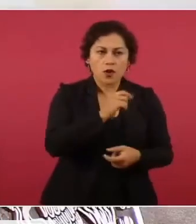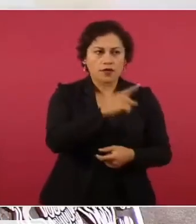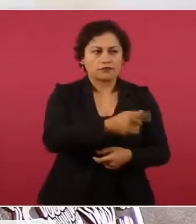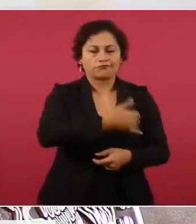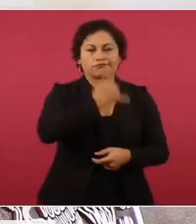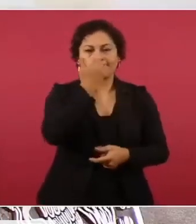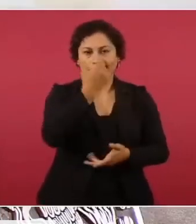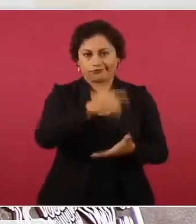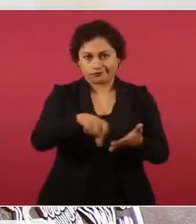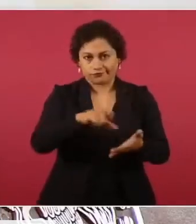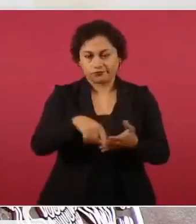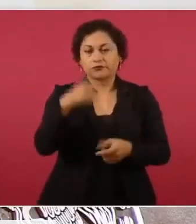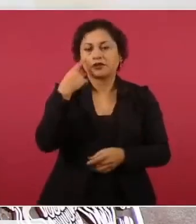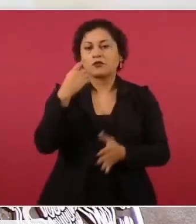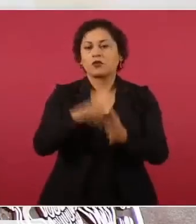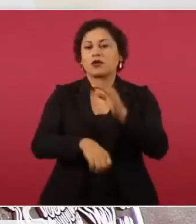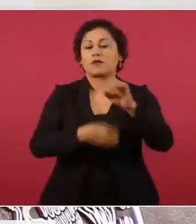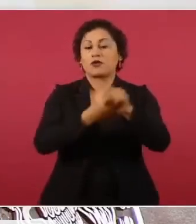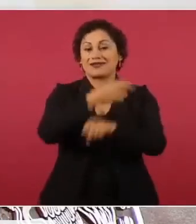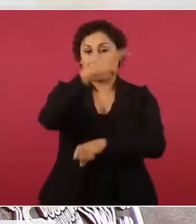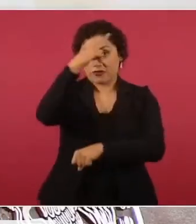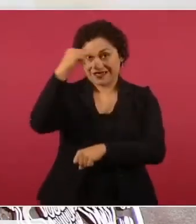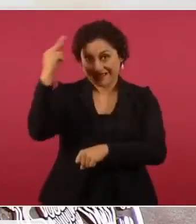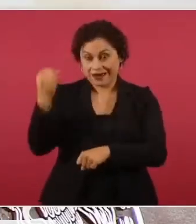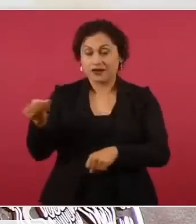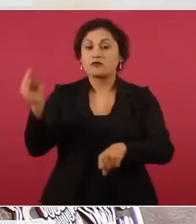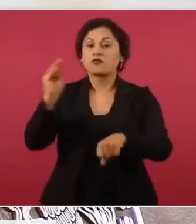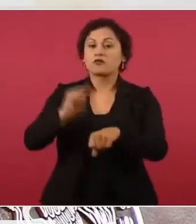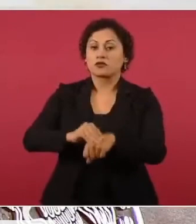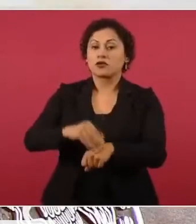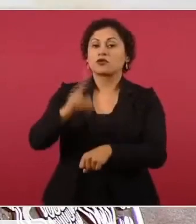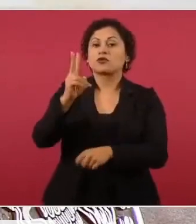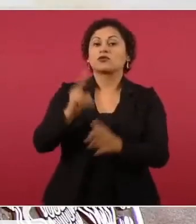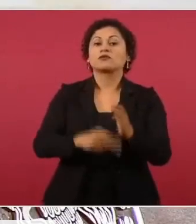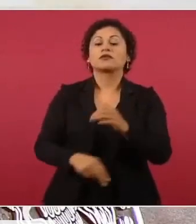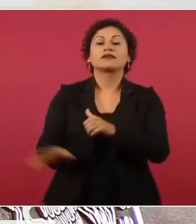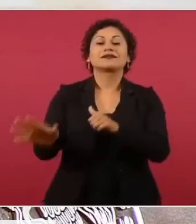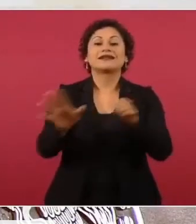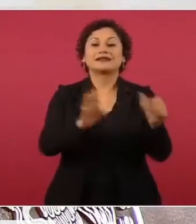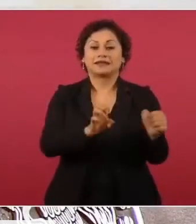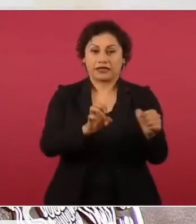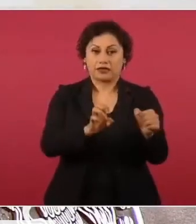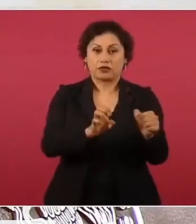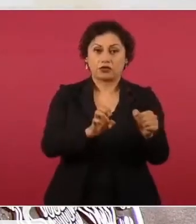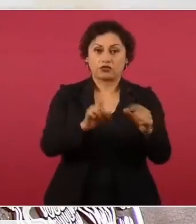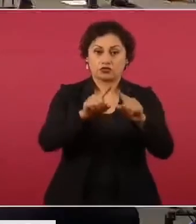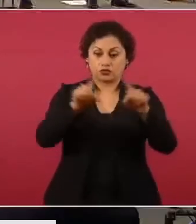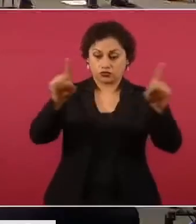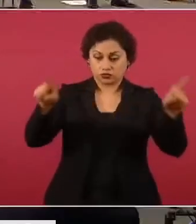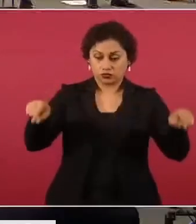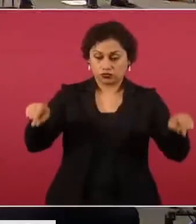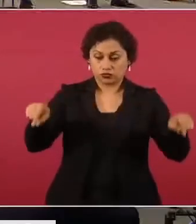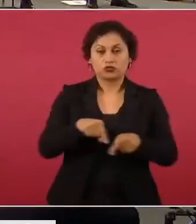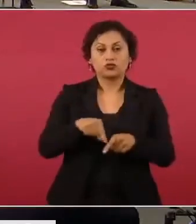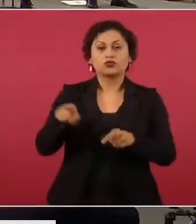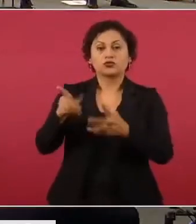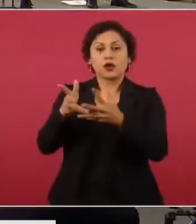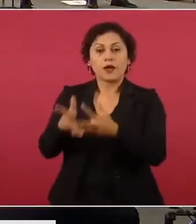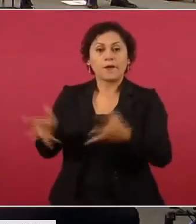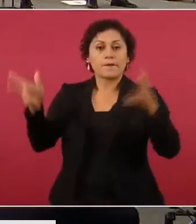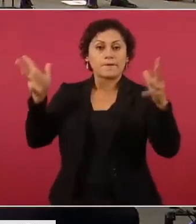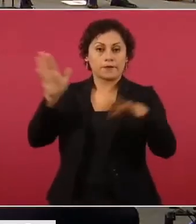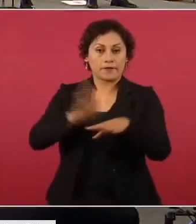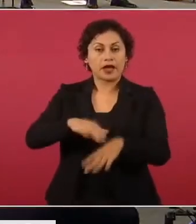almacén. Un ejemplo es en Nayarit, que se añadieron 2.600 metros cuadrados en el nuevo subalmacén, o en Tlaxcala, que tuvimos que